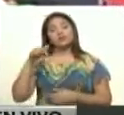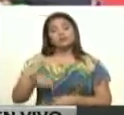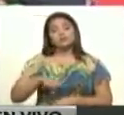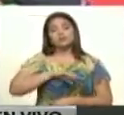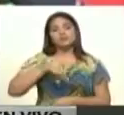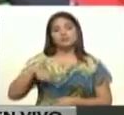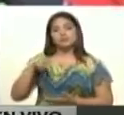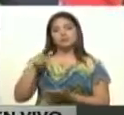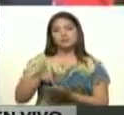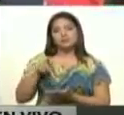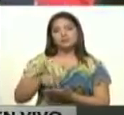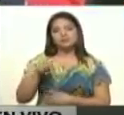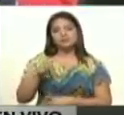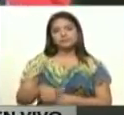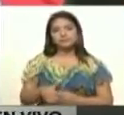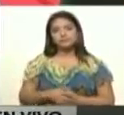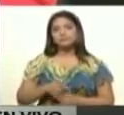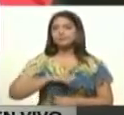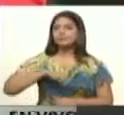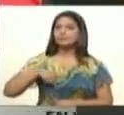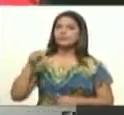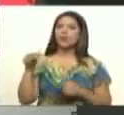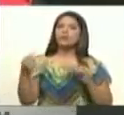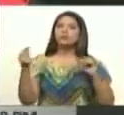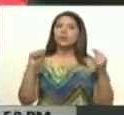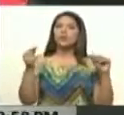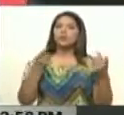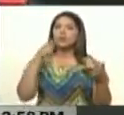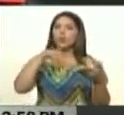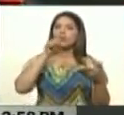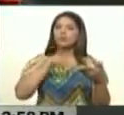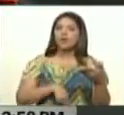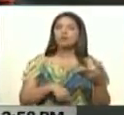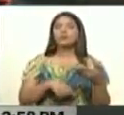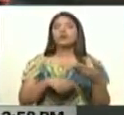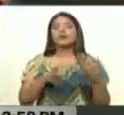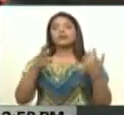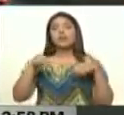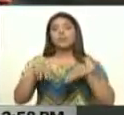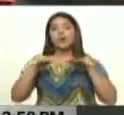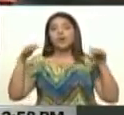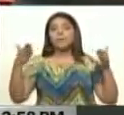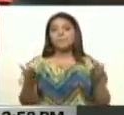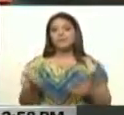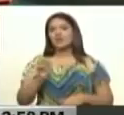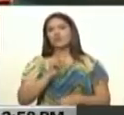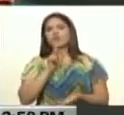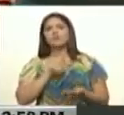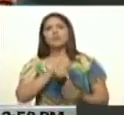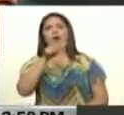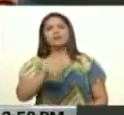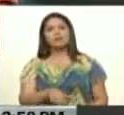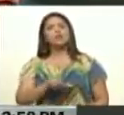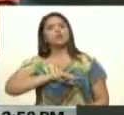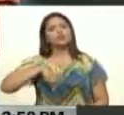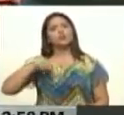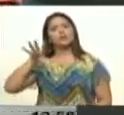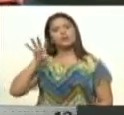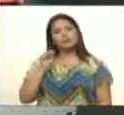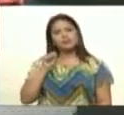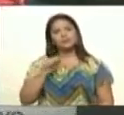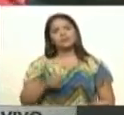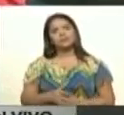aquí. Ahorita estamos discutiendo un contrato colectivo y estamos en la mesa, no venimos para acá. Entendemos